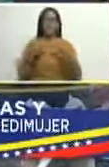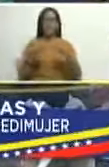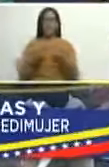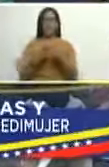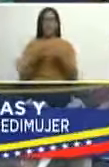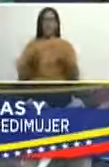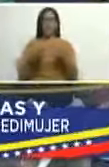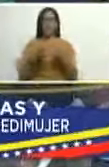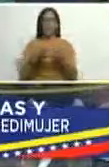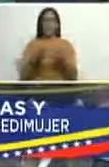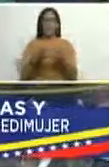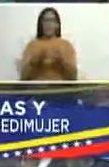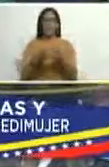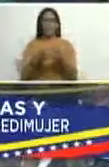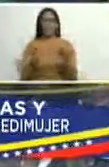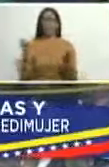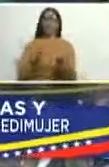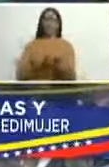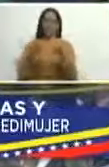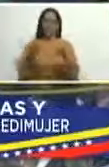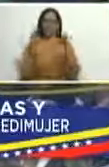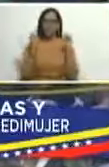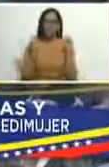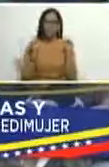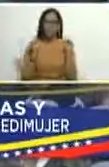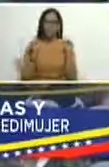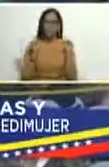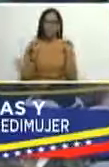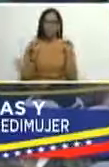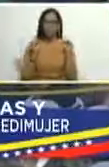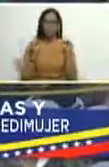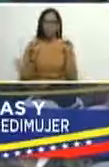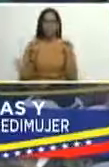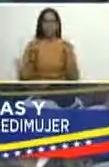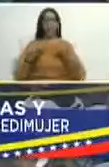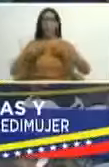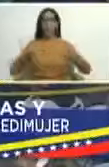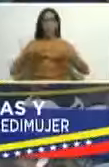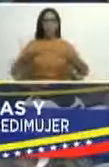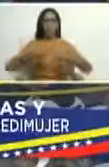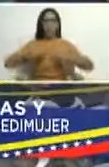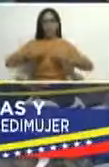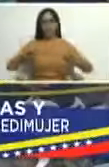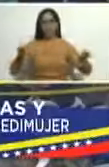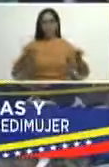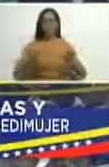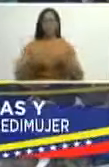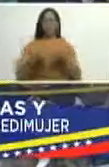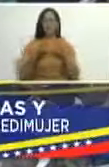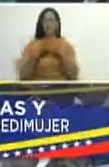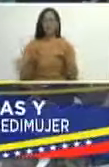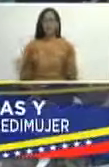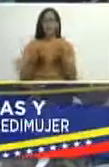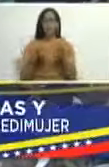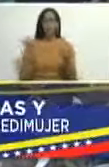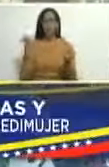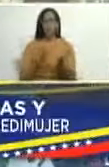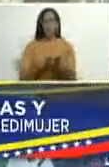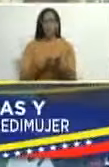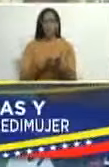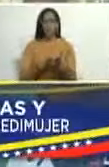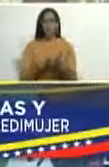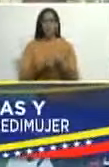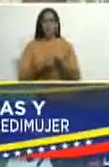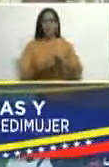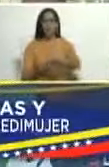WhatsApp. ¿Entendido? Y de todos los grupos de WhatsApp, los van subiendo a todas las